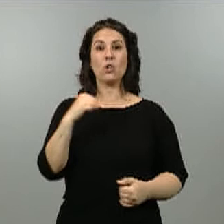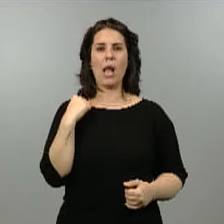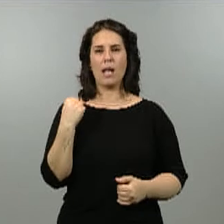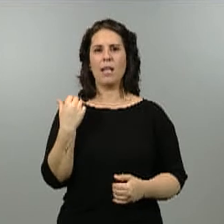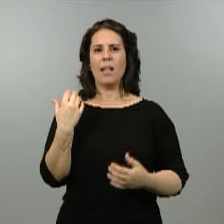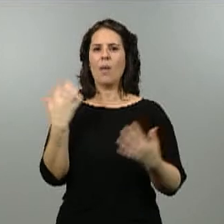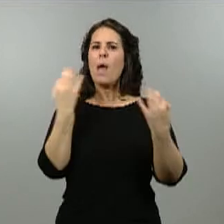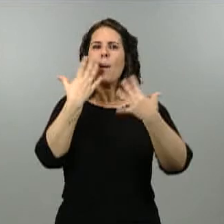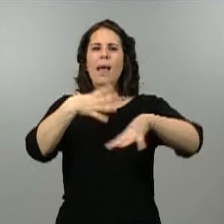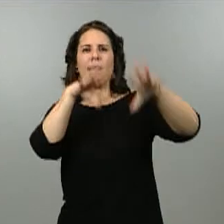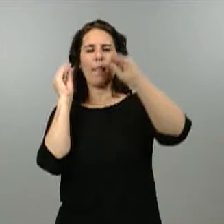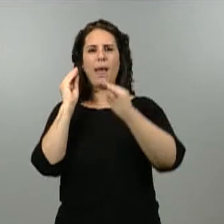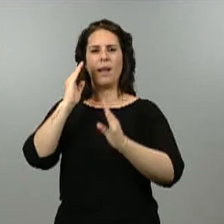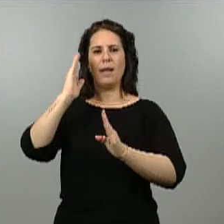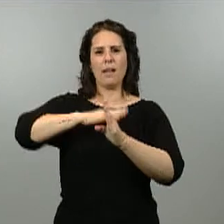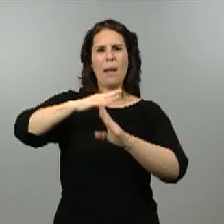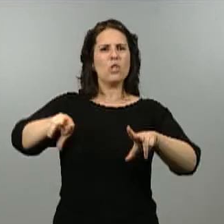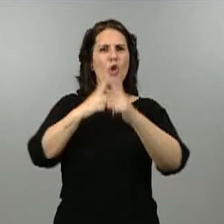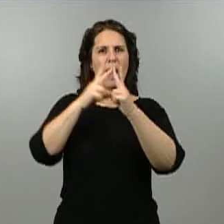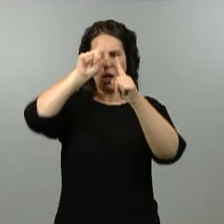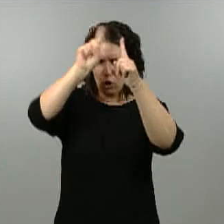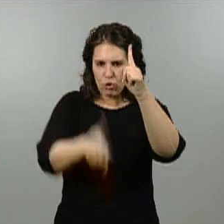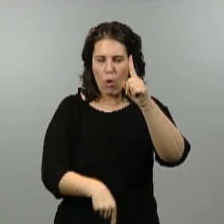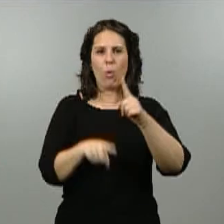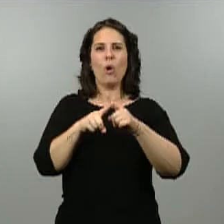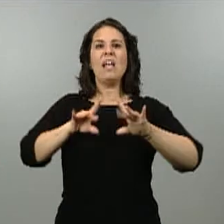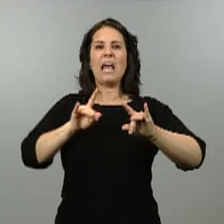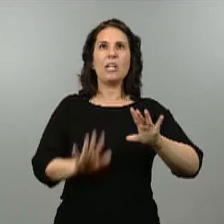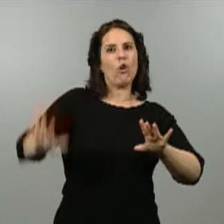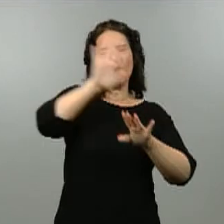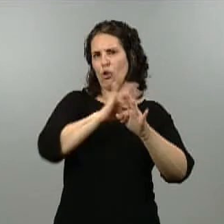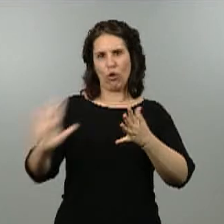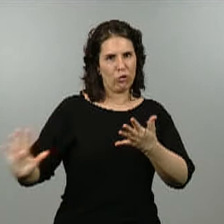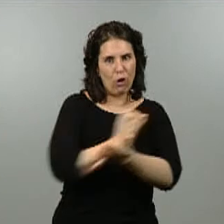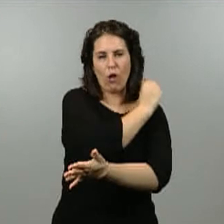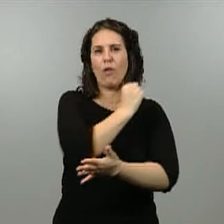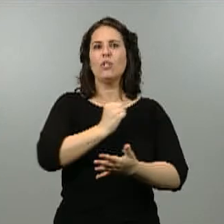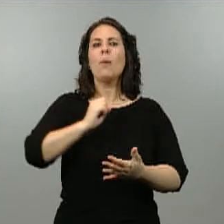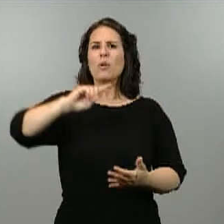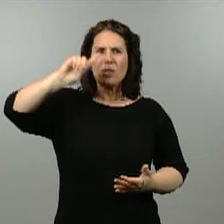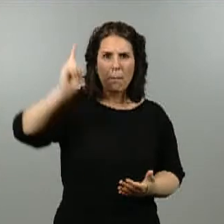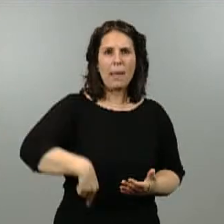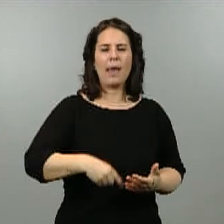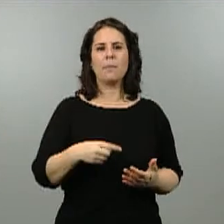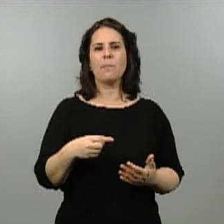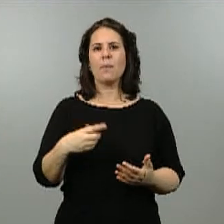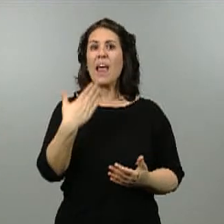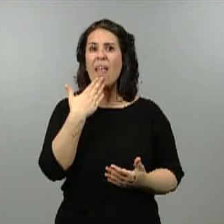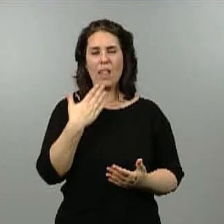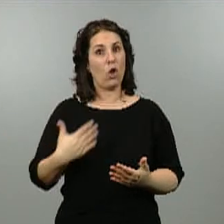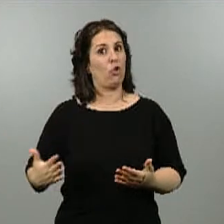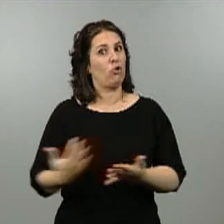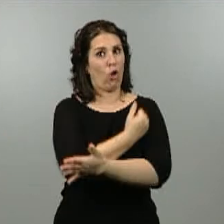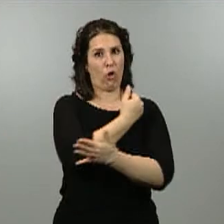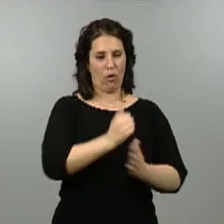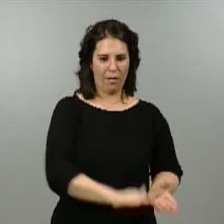a todos los niveles territoriales, pero sobre todo además se tiene que entender a todos los niveles de edad. No vale solamente